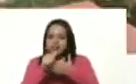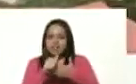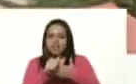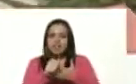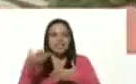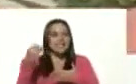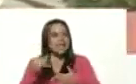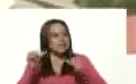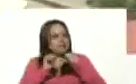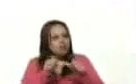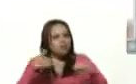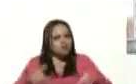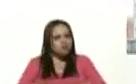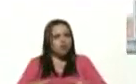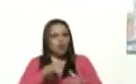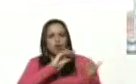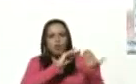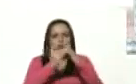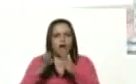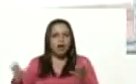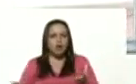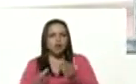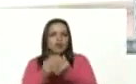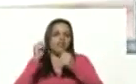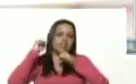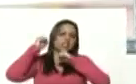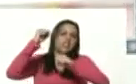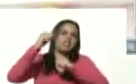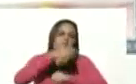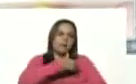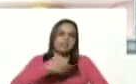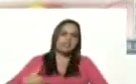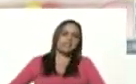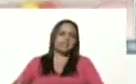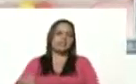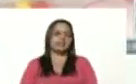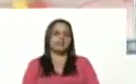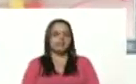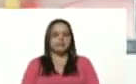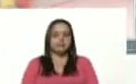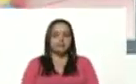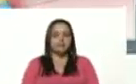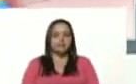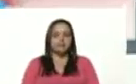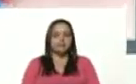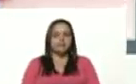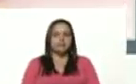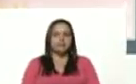en combate con las comunidades venciendo, presidente.